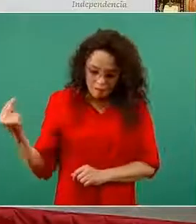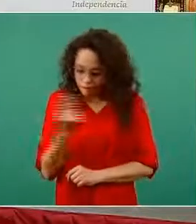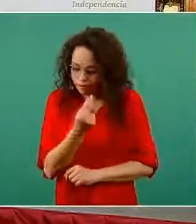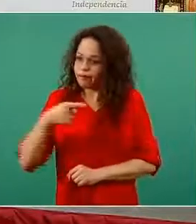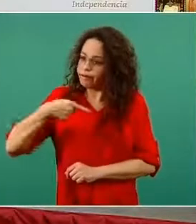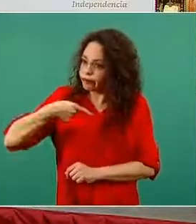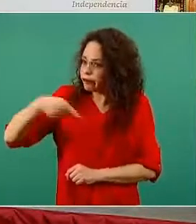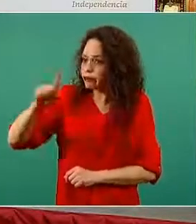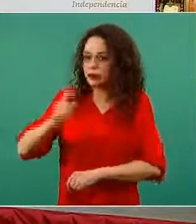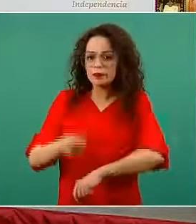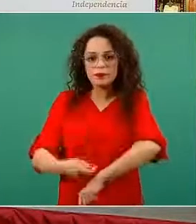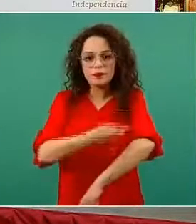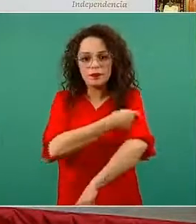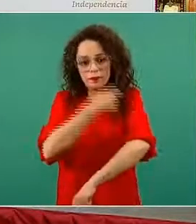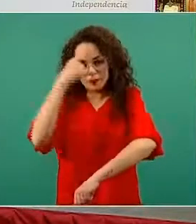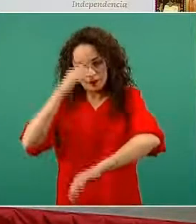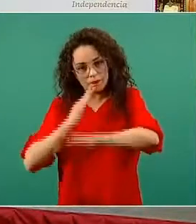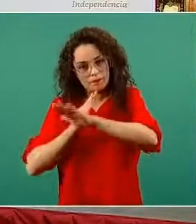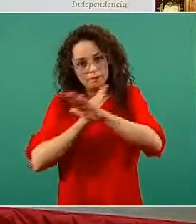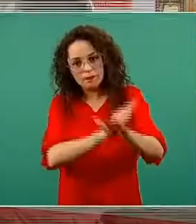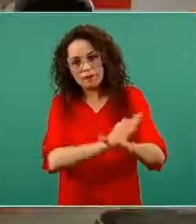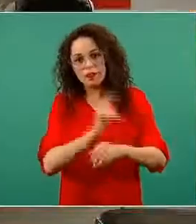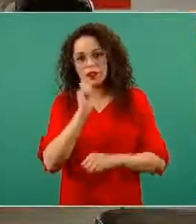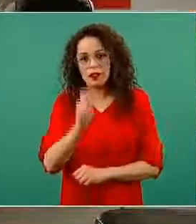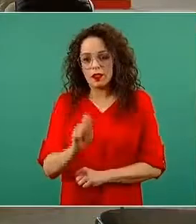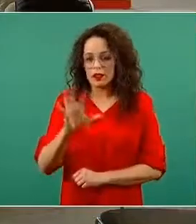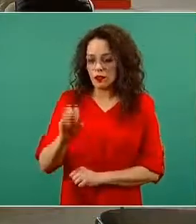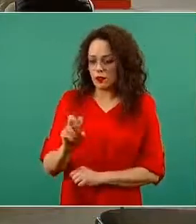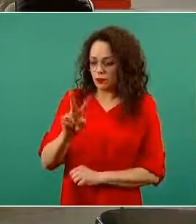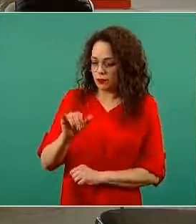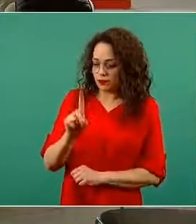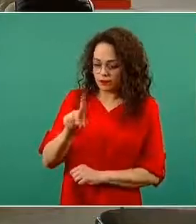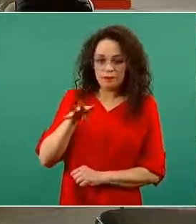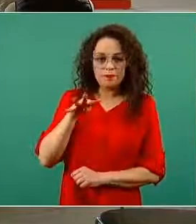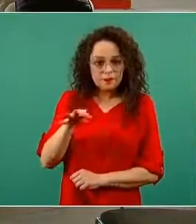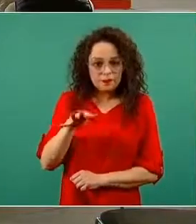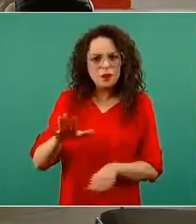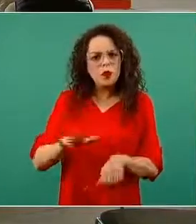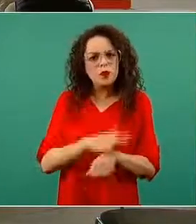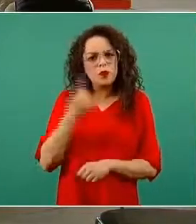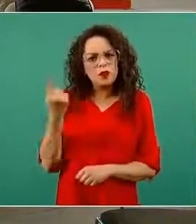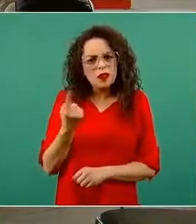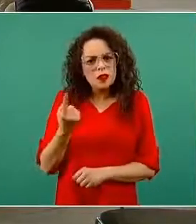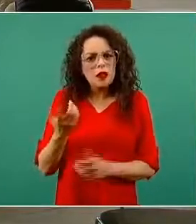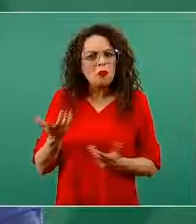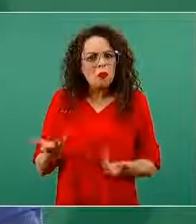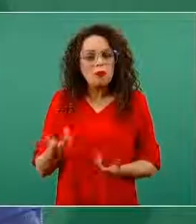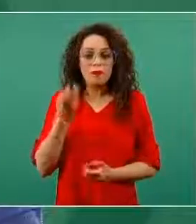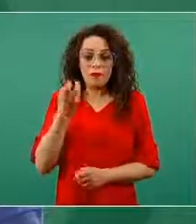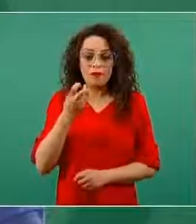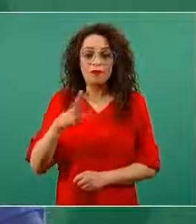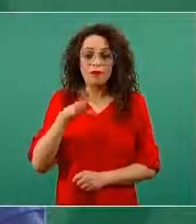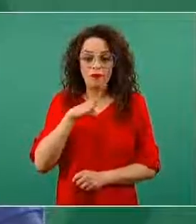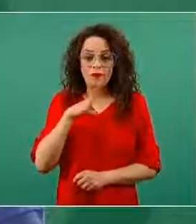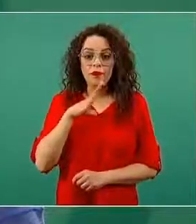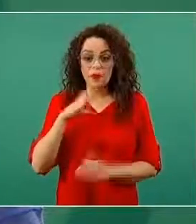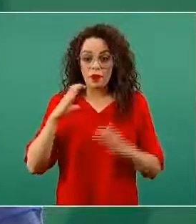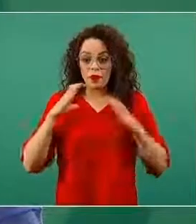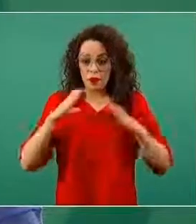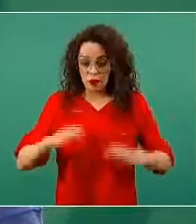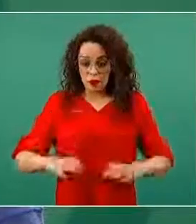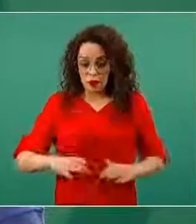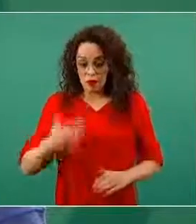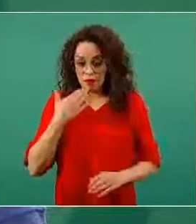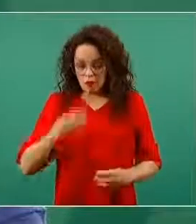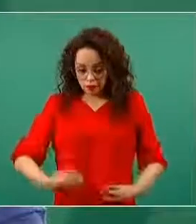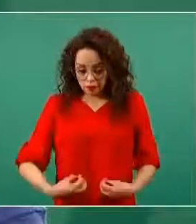vacunen contra la COVID-19. ¿Por qué? Porque de esta manera van a estar teniendo una capacidad de